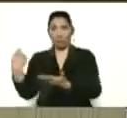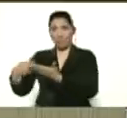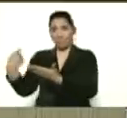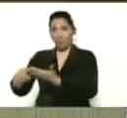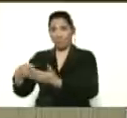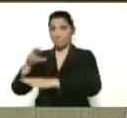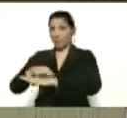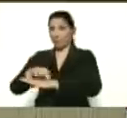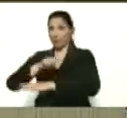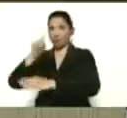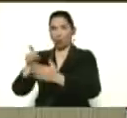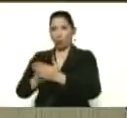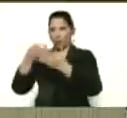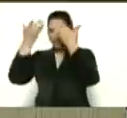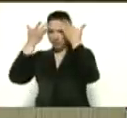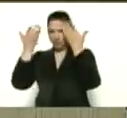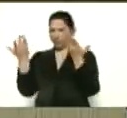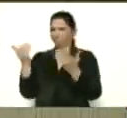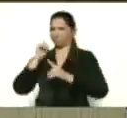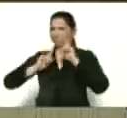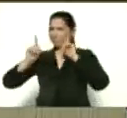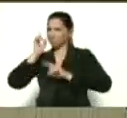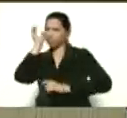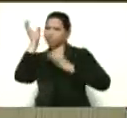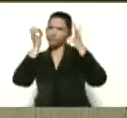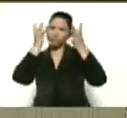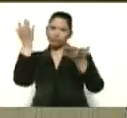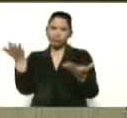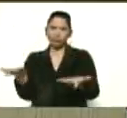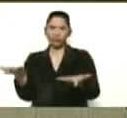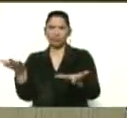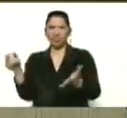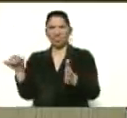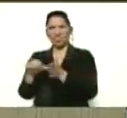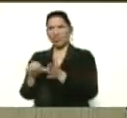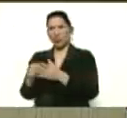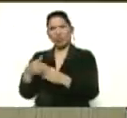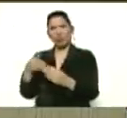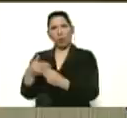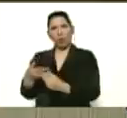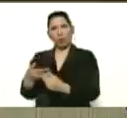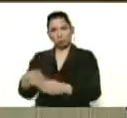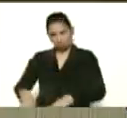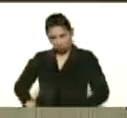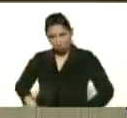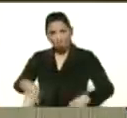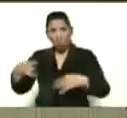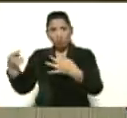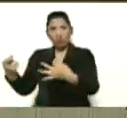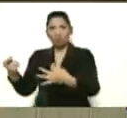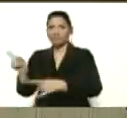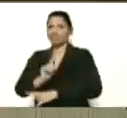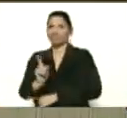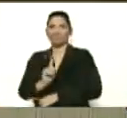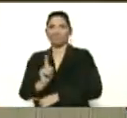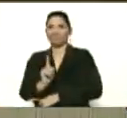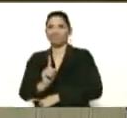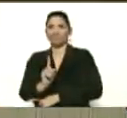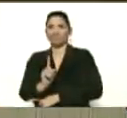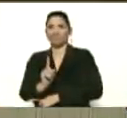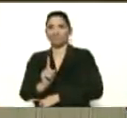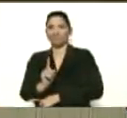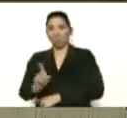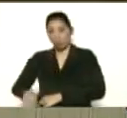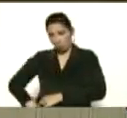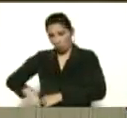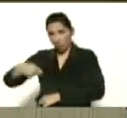a todas las enfermeras. ¿Y de dónde salen esos dólares? ¿De su bolsillo? No. ¿Del bolsillo de